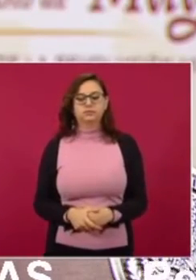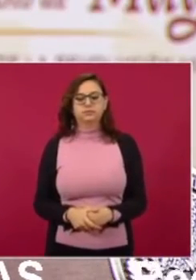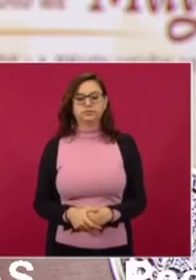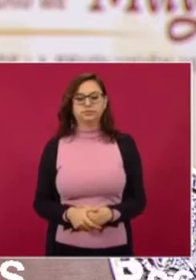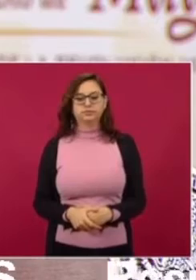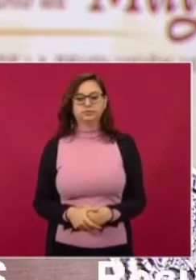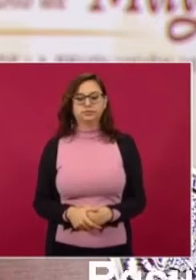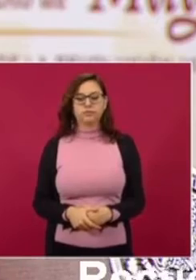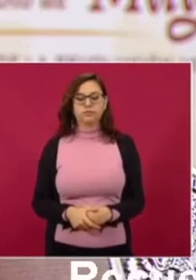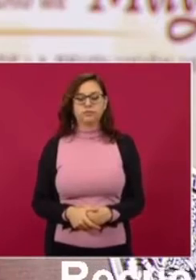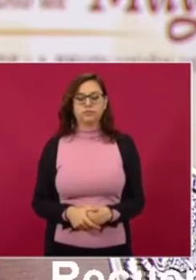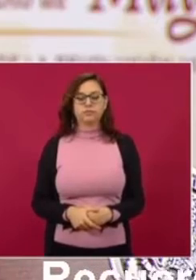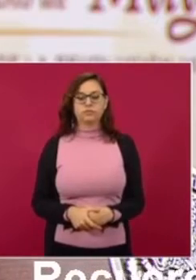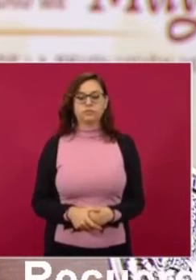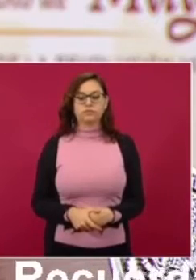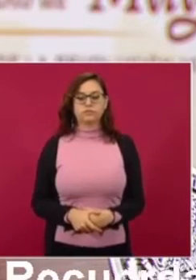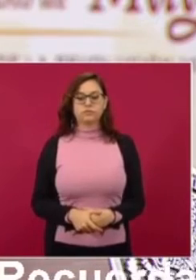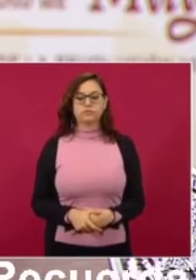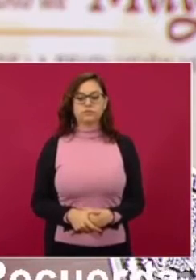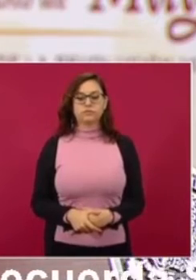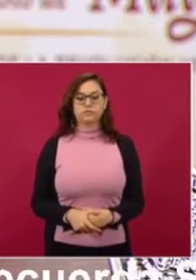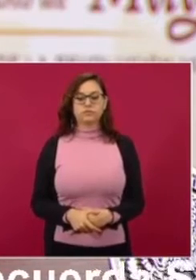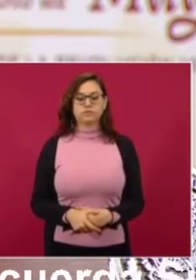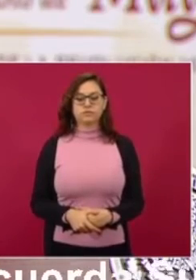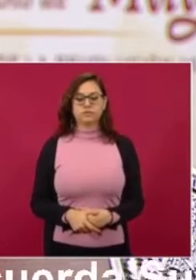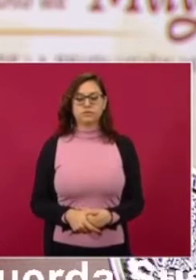el que las leyes